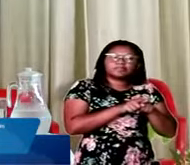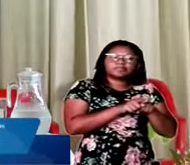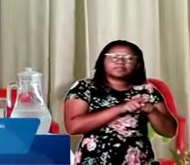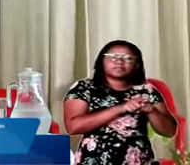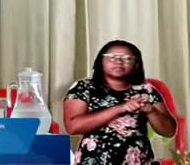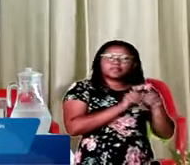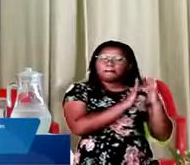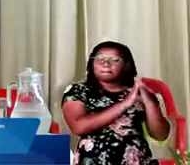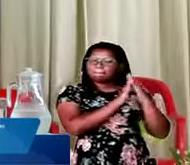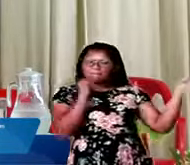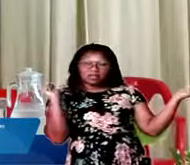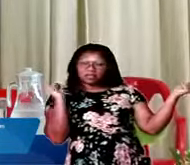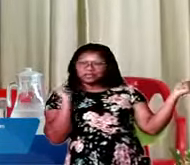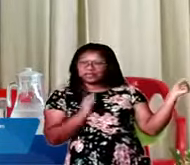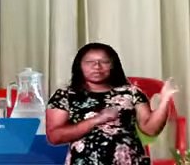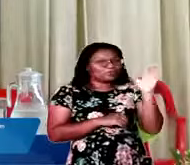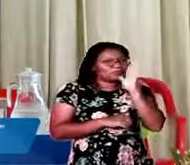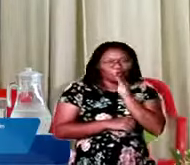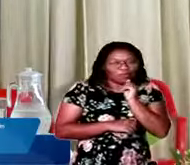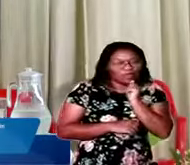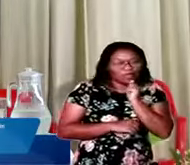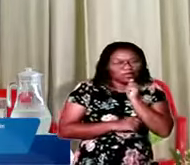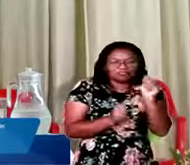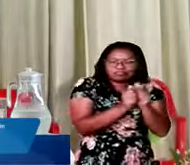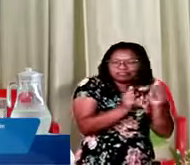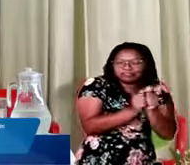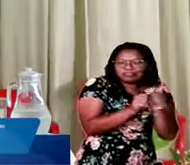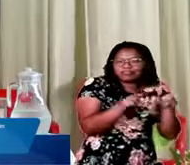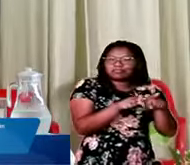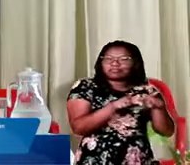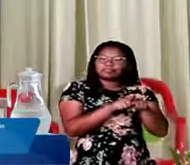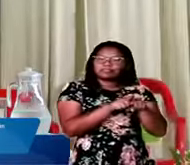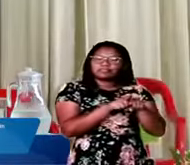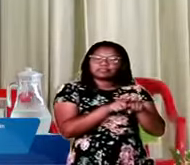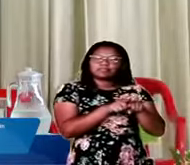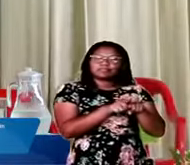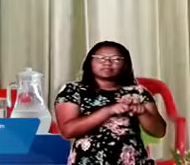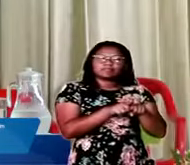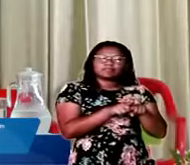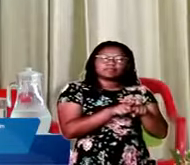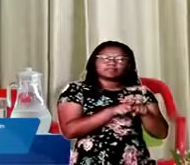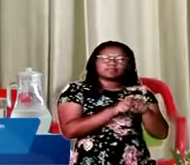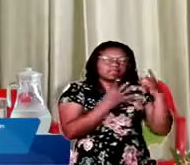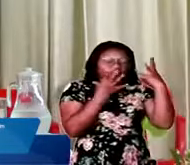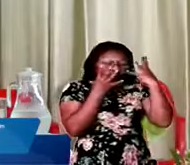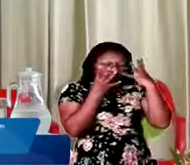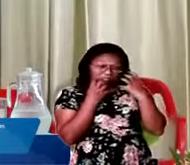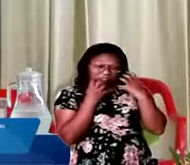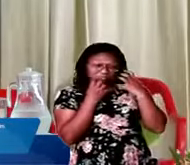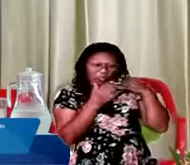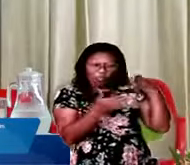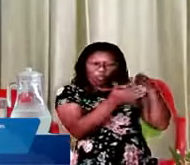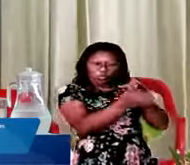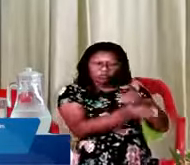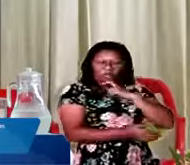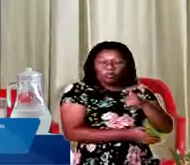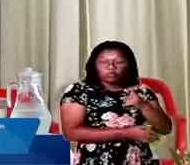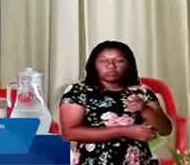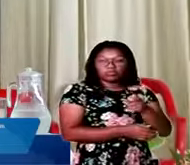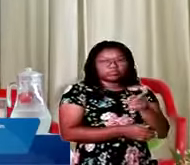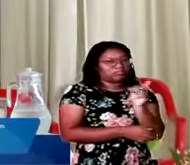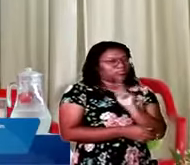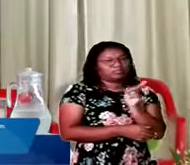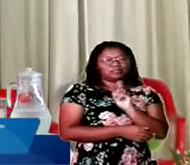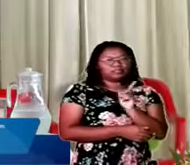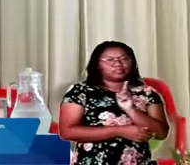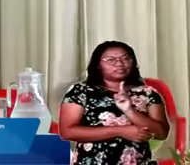tu prójimo, ni tendrás amarguras contra él. Así que